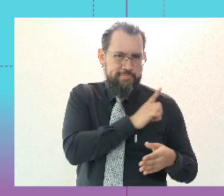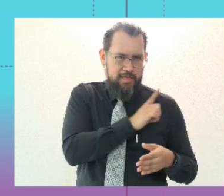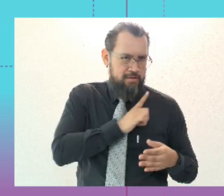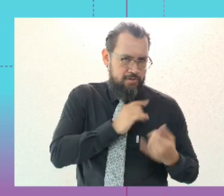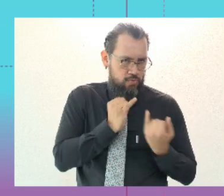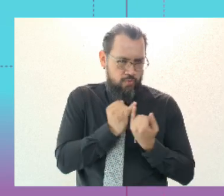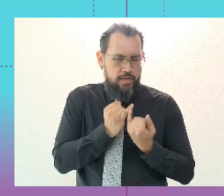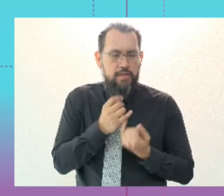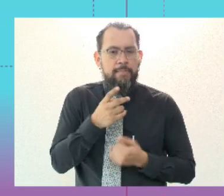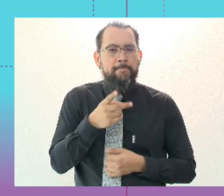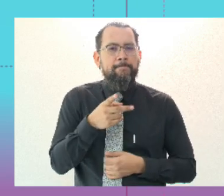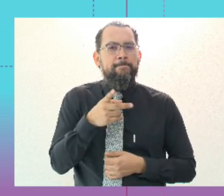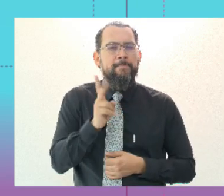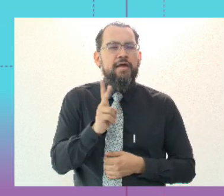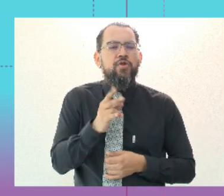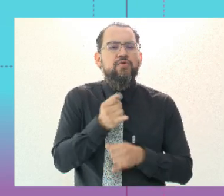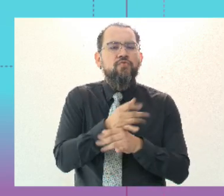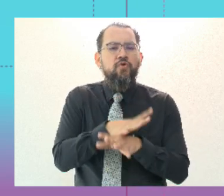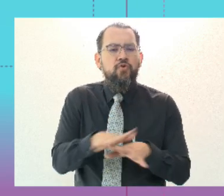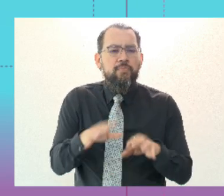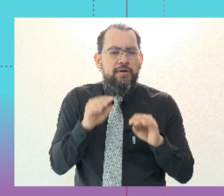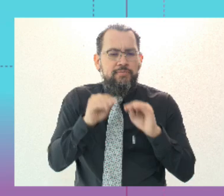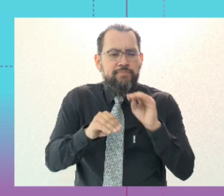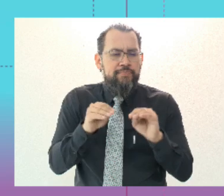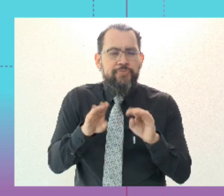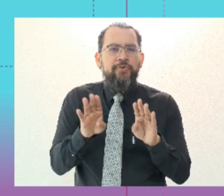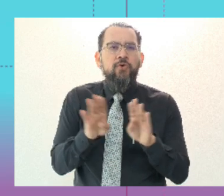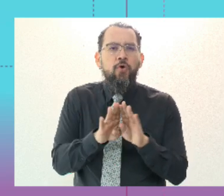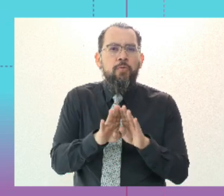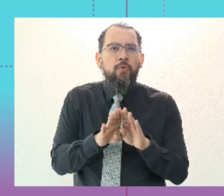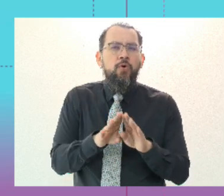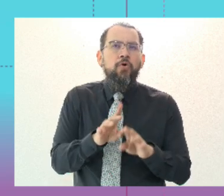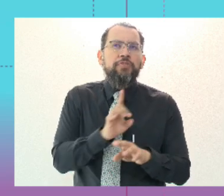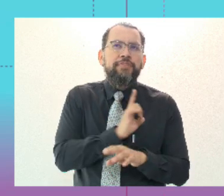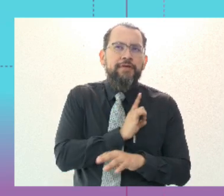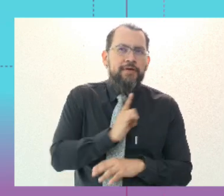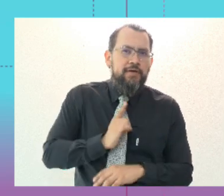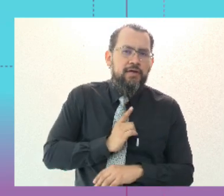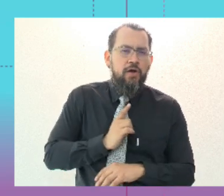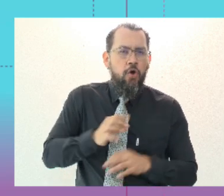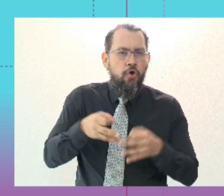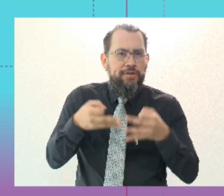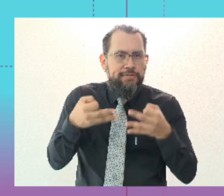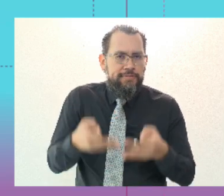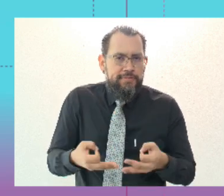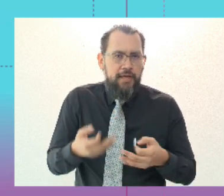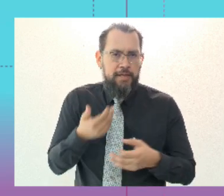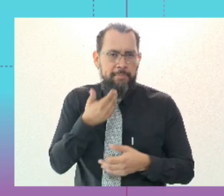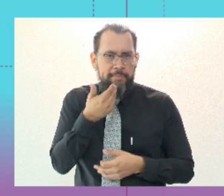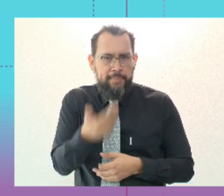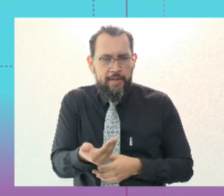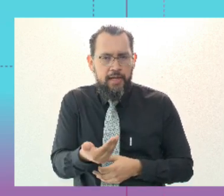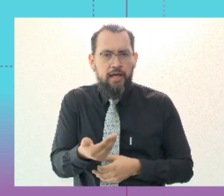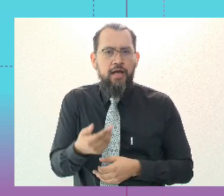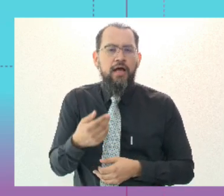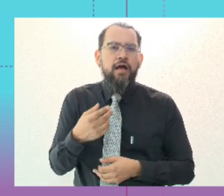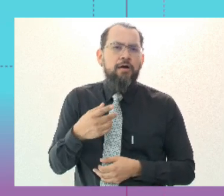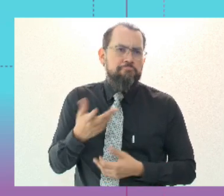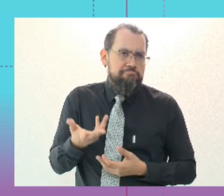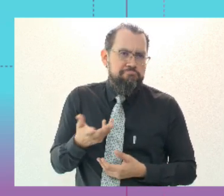información, pero la información en los archivos debe de ser información original y que nos dé